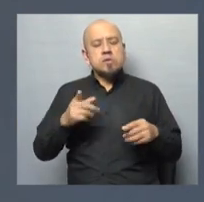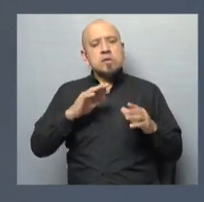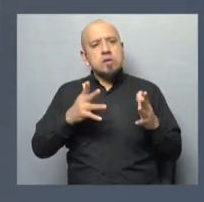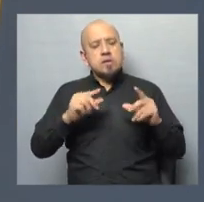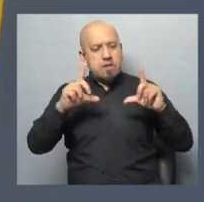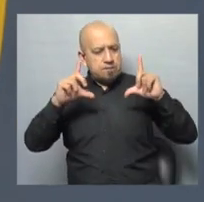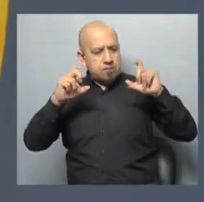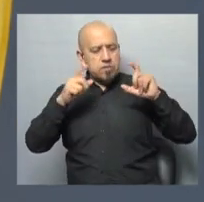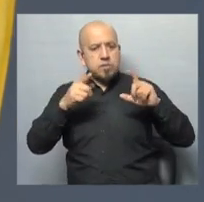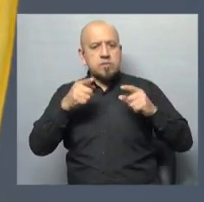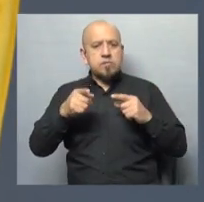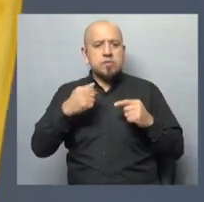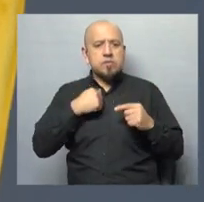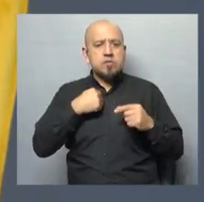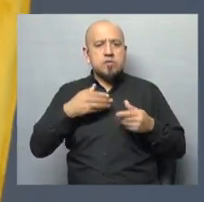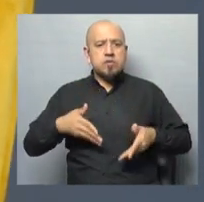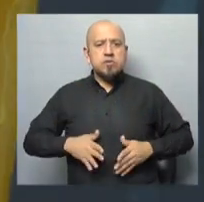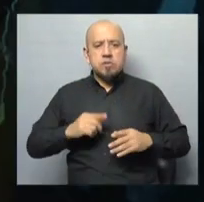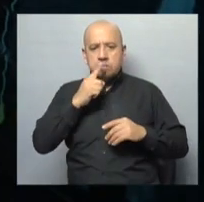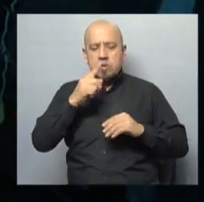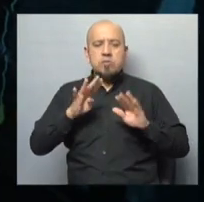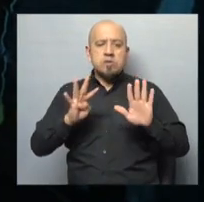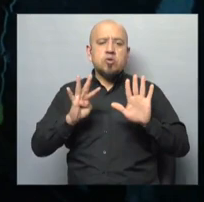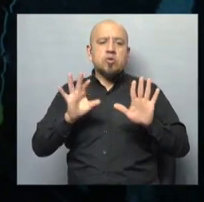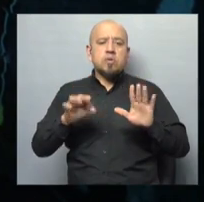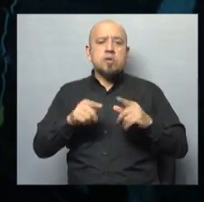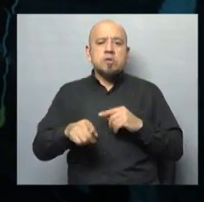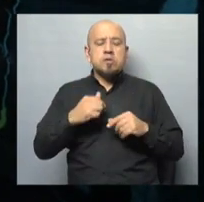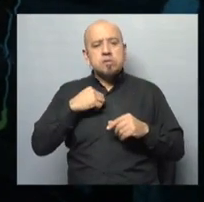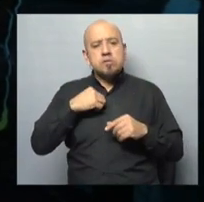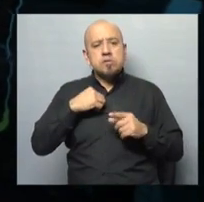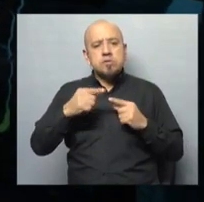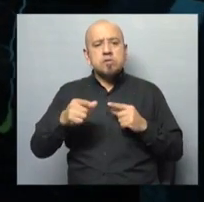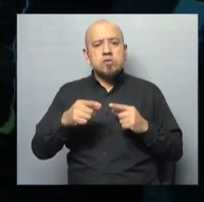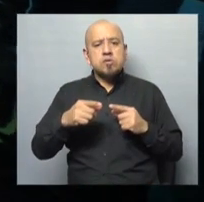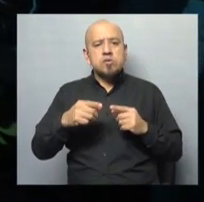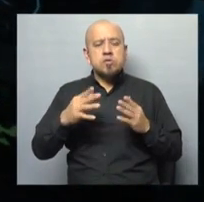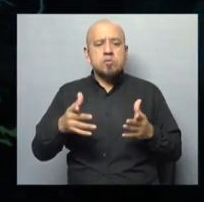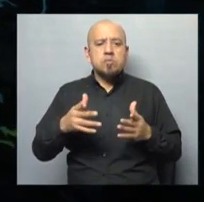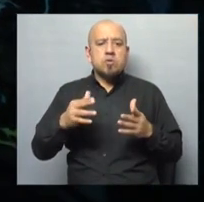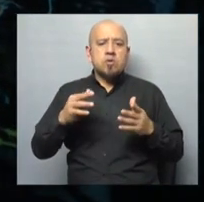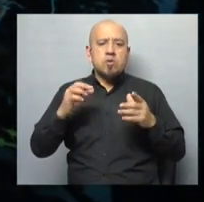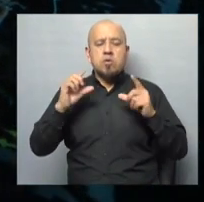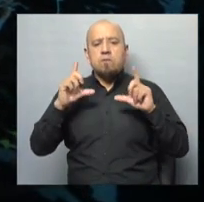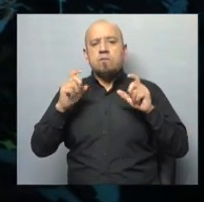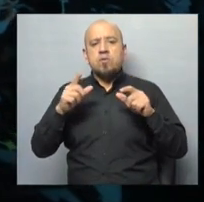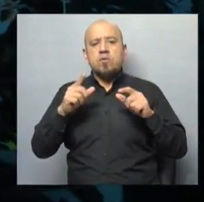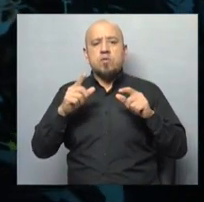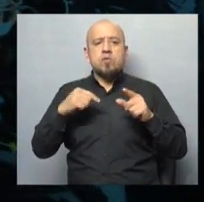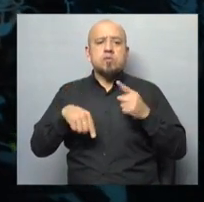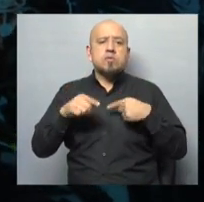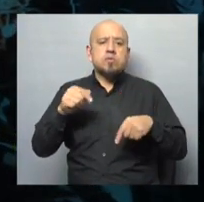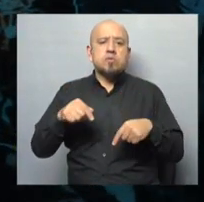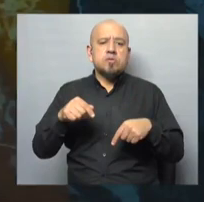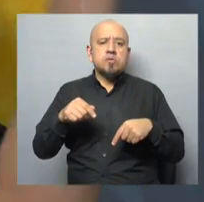que yo nací en el 90 todos mis recuerdos están permeados por fotos yo veo fotos y va a claro